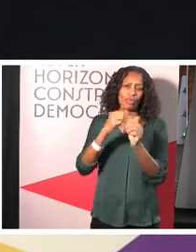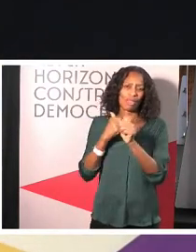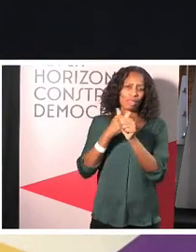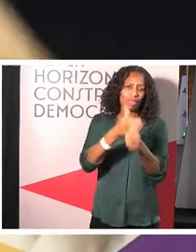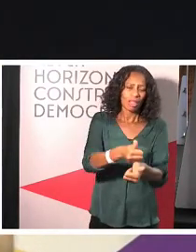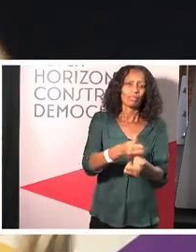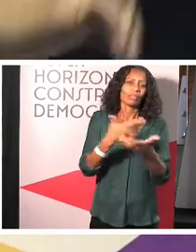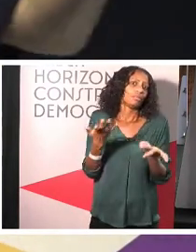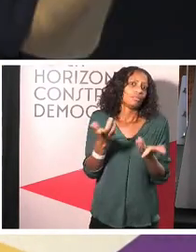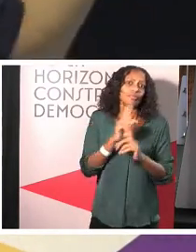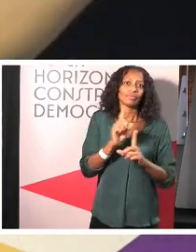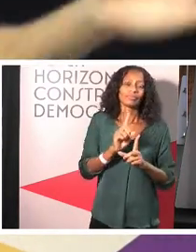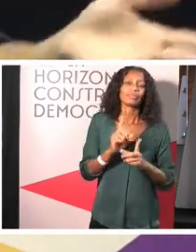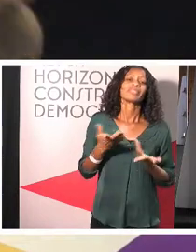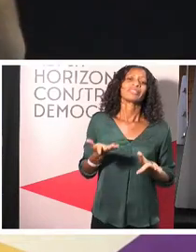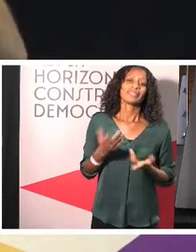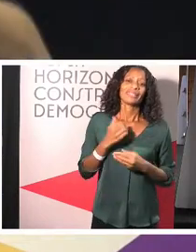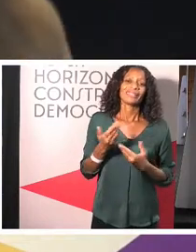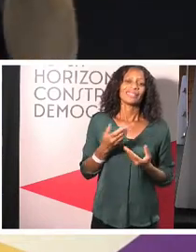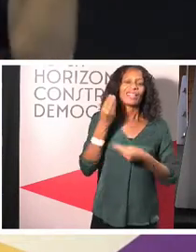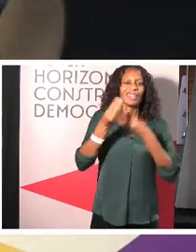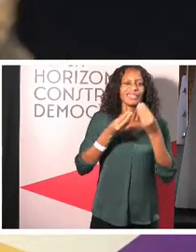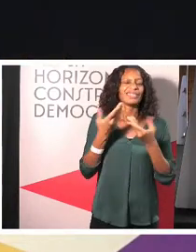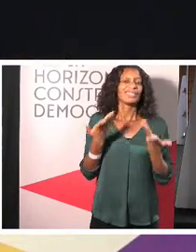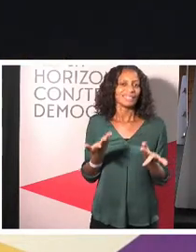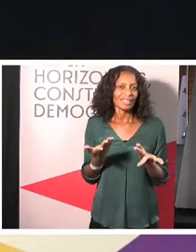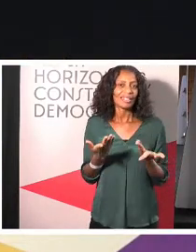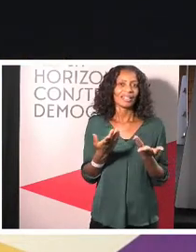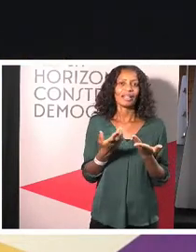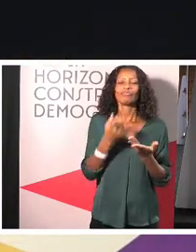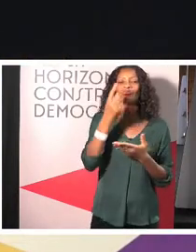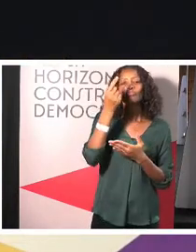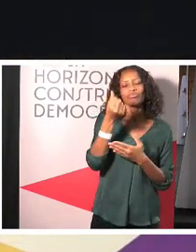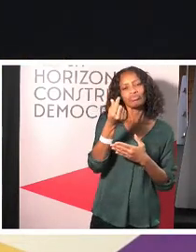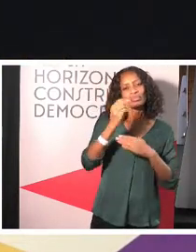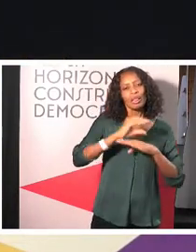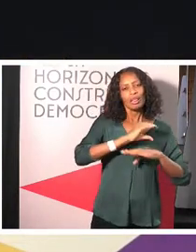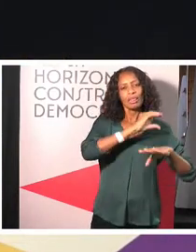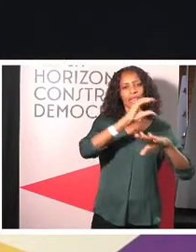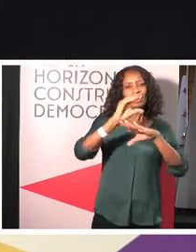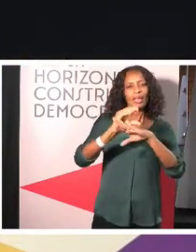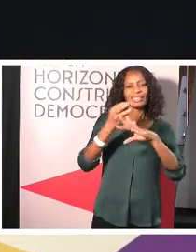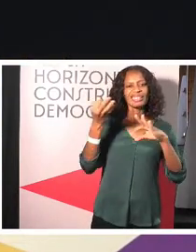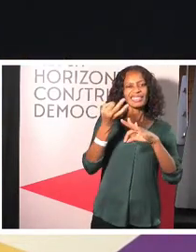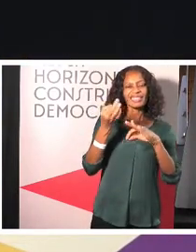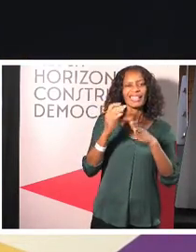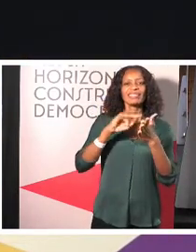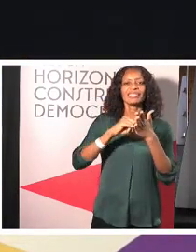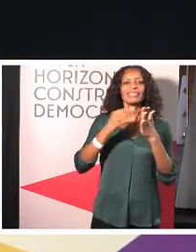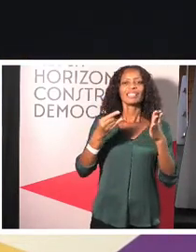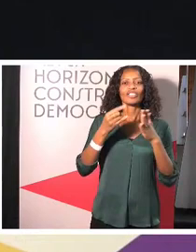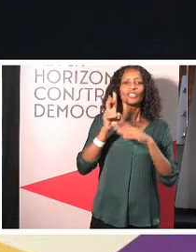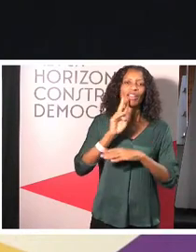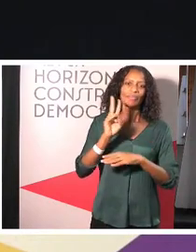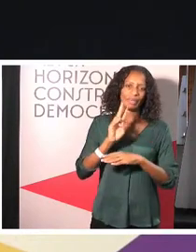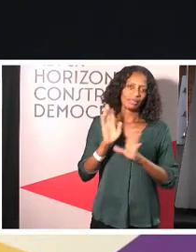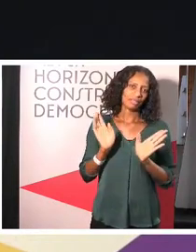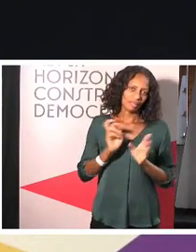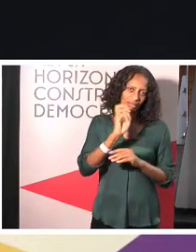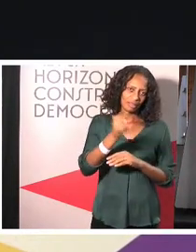lo que podemos hacer es, bueno, vamos a invertir en tecnologías verdes, los fondos Next Generation están muy bien, etcétera. Esto, en primer